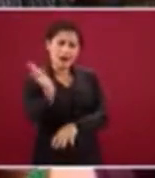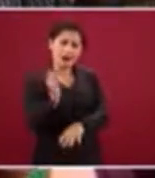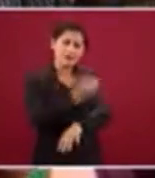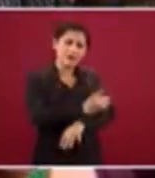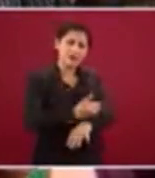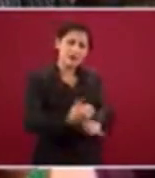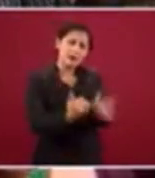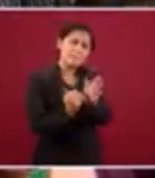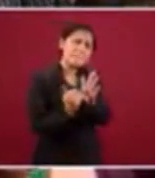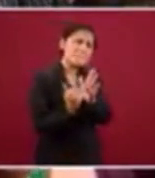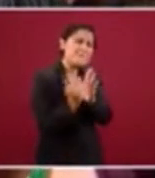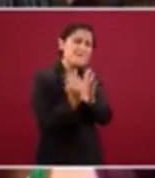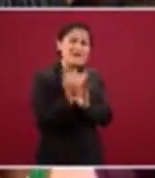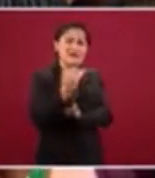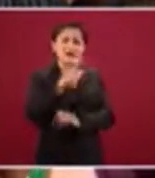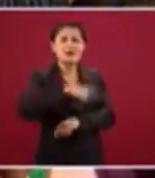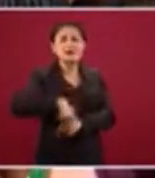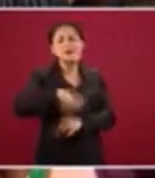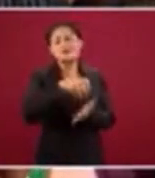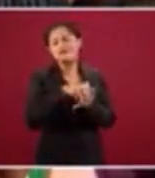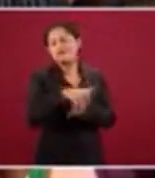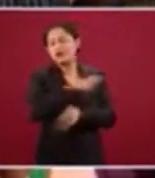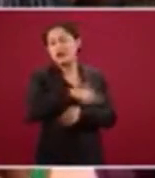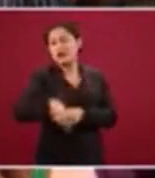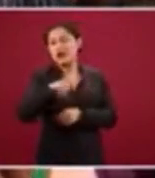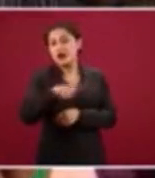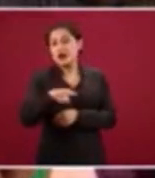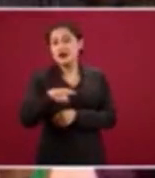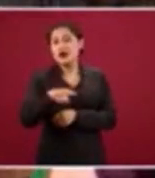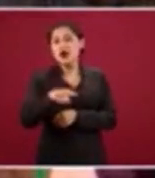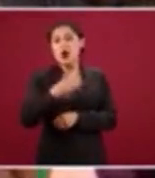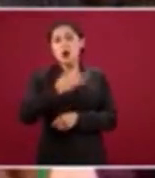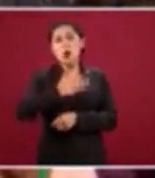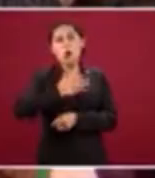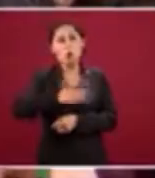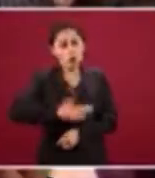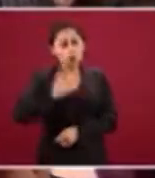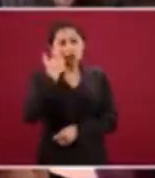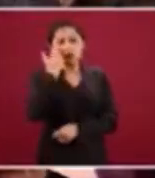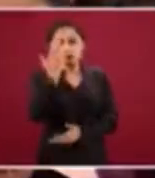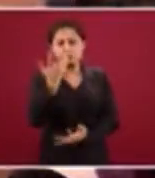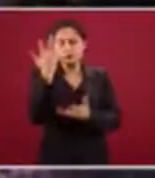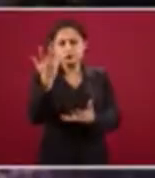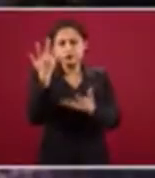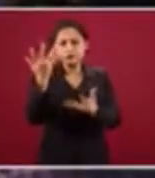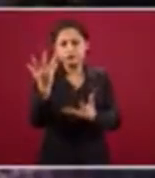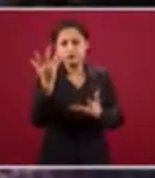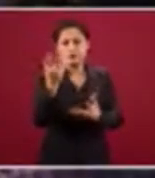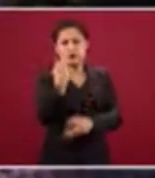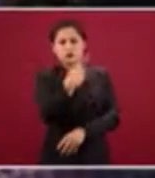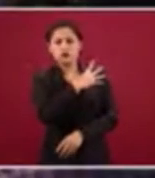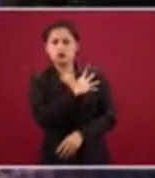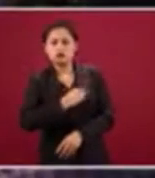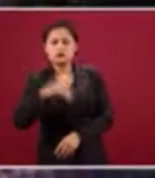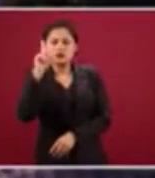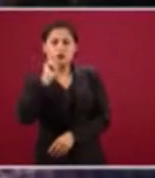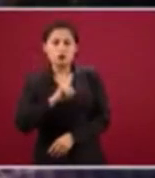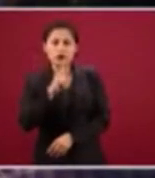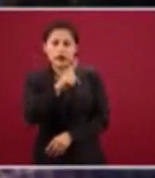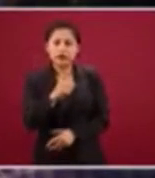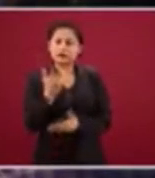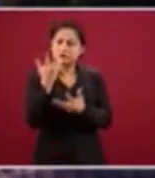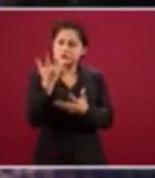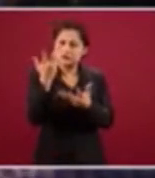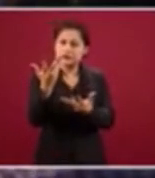familias buscando justicia para sus hijas y que no se quede en el pasado. No es de un